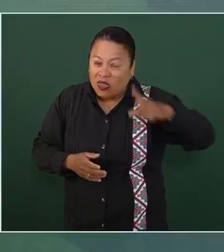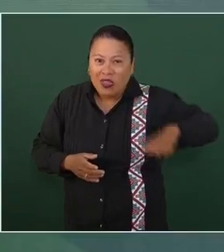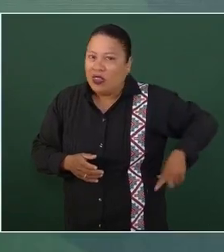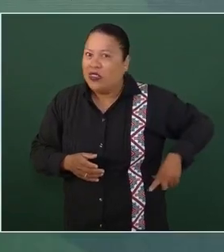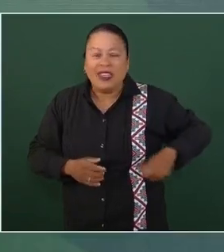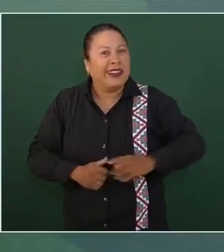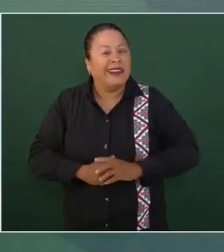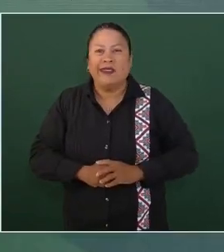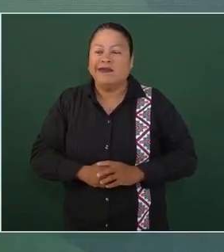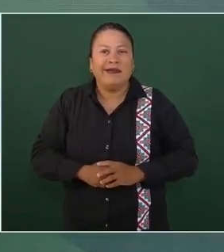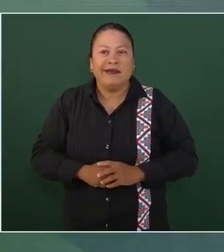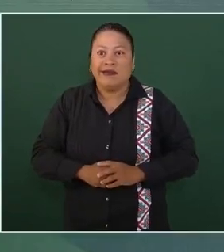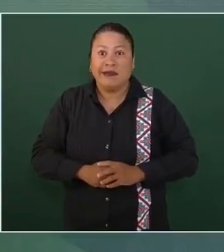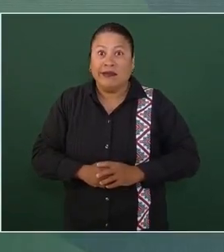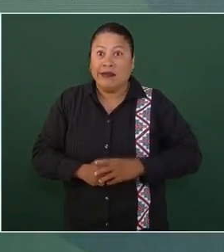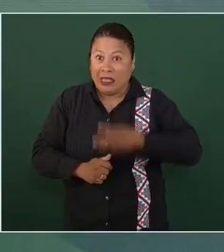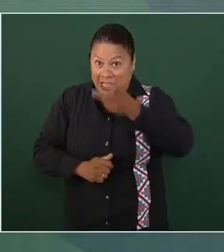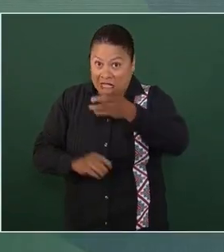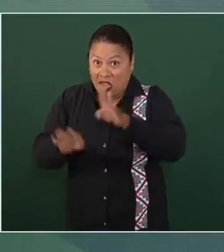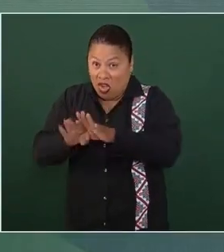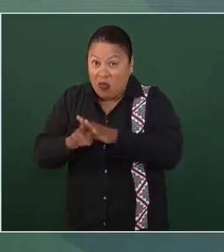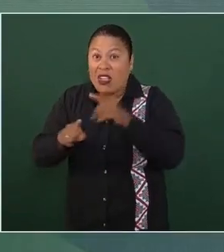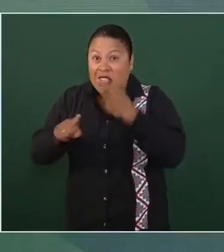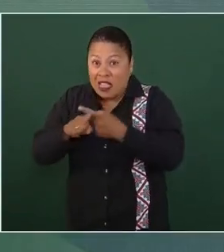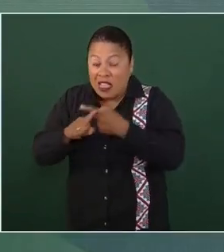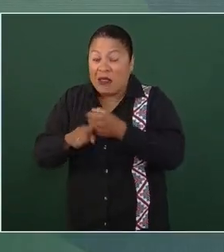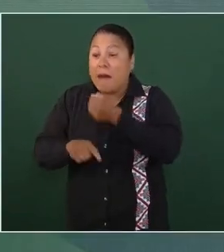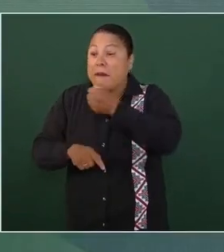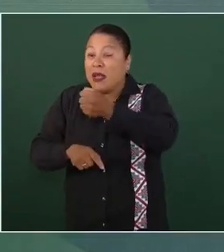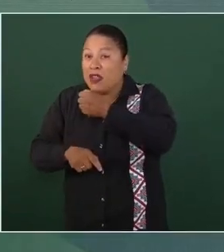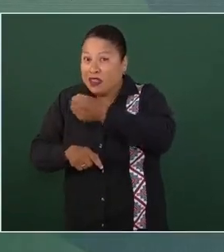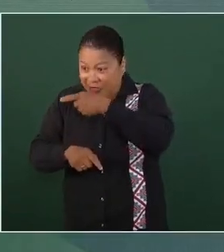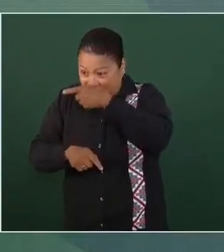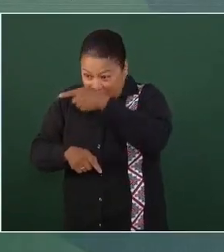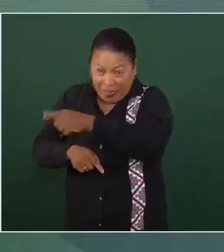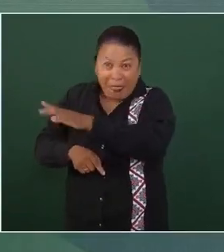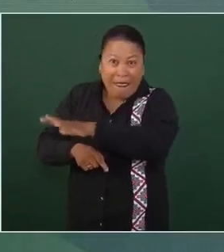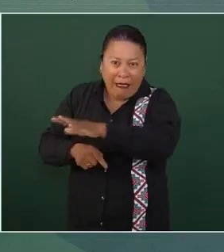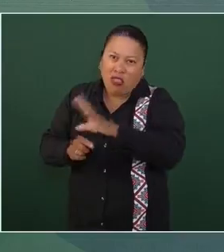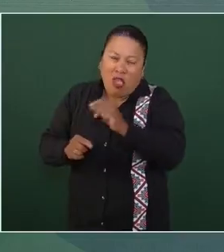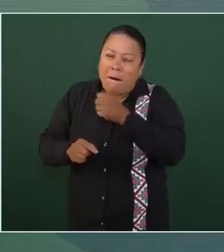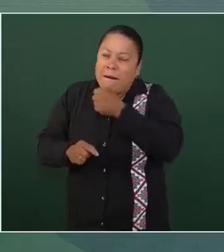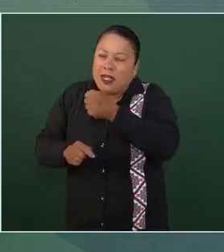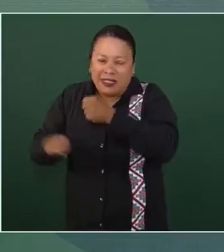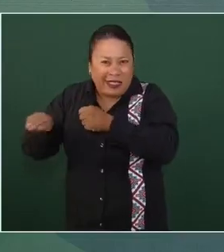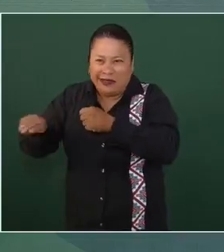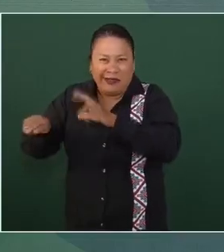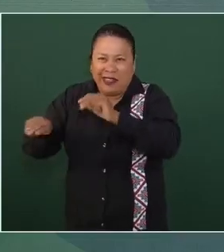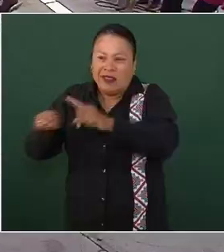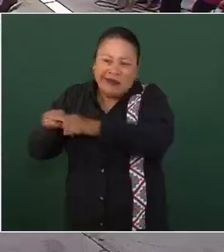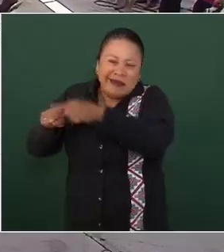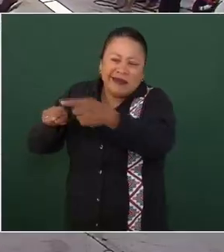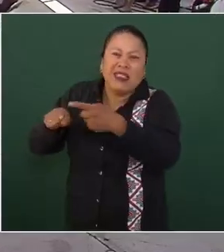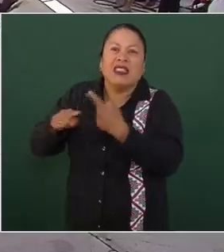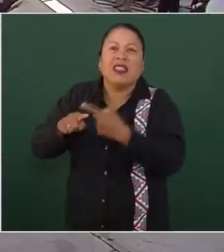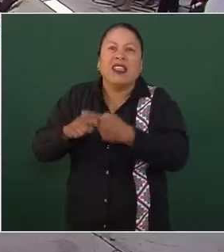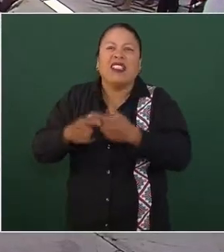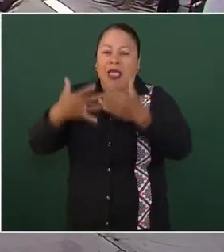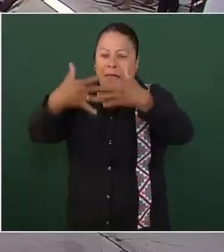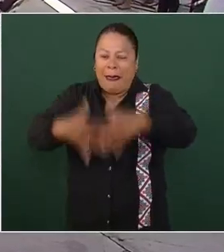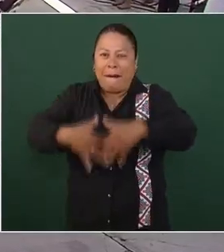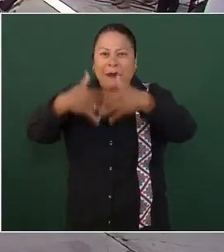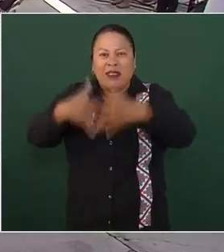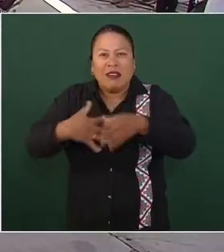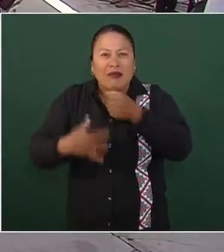estoy hablando de periodistas pero no bueno no de periodistas de empresarios del periodismo